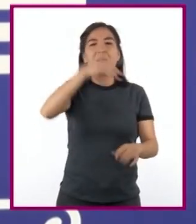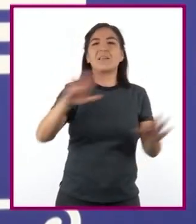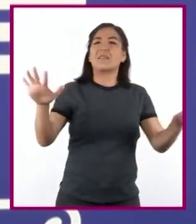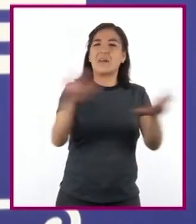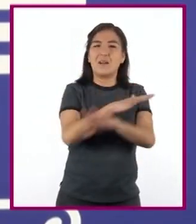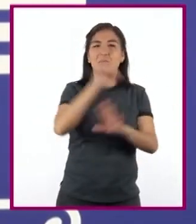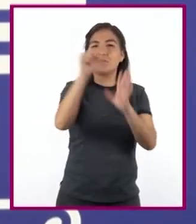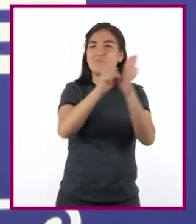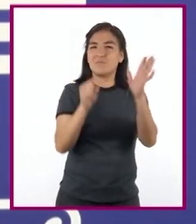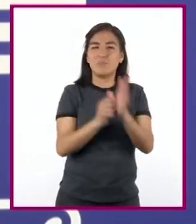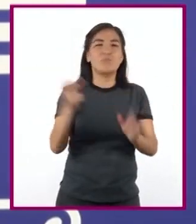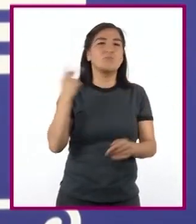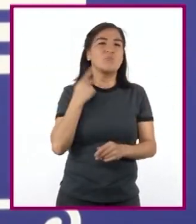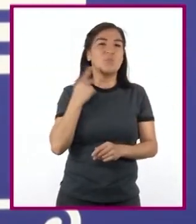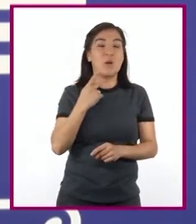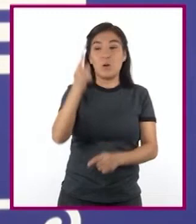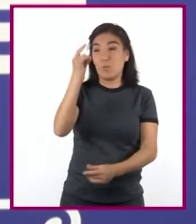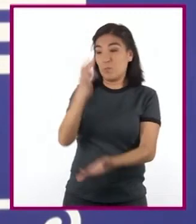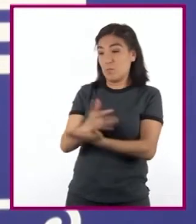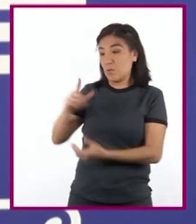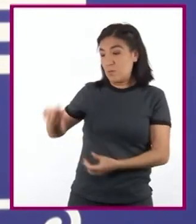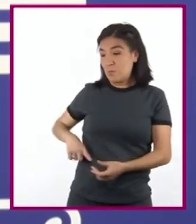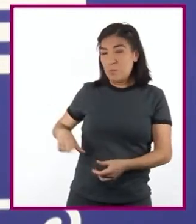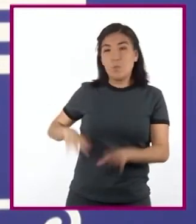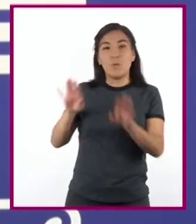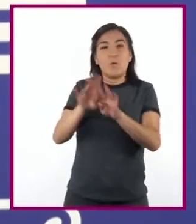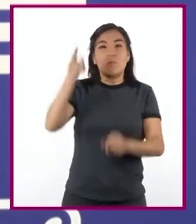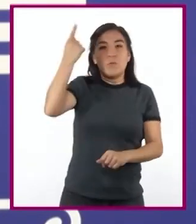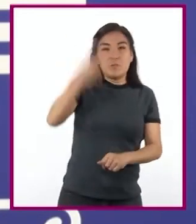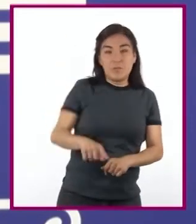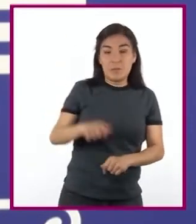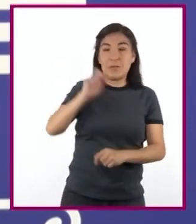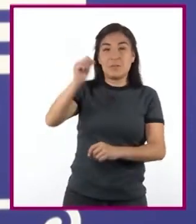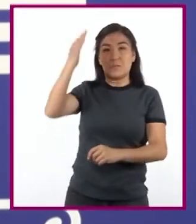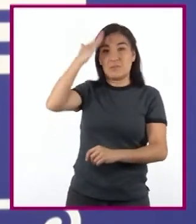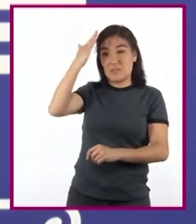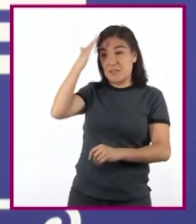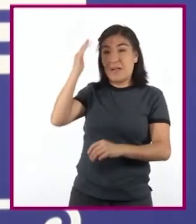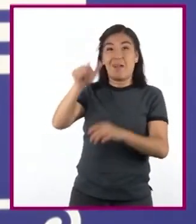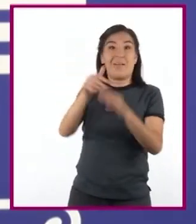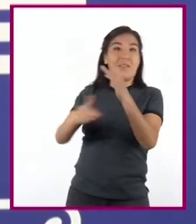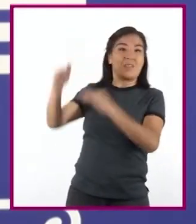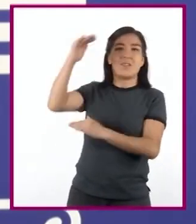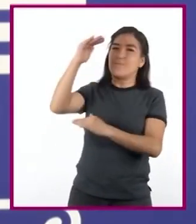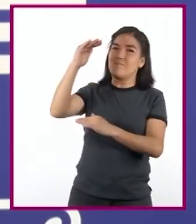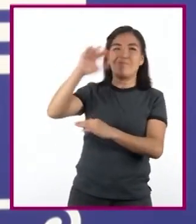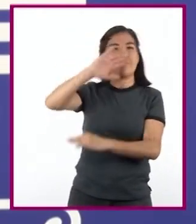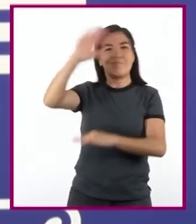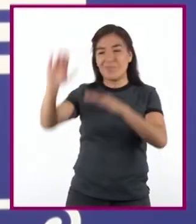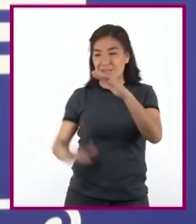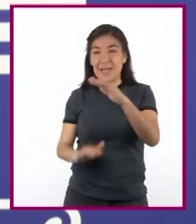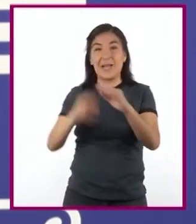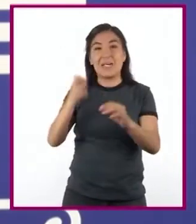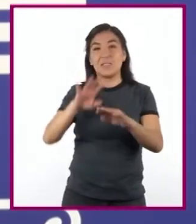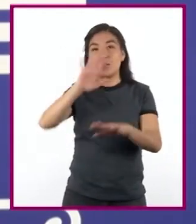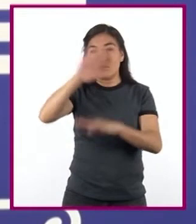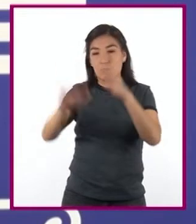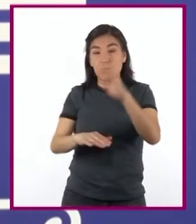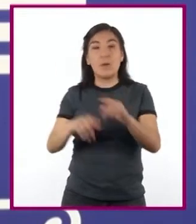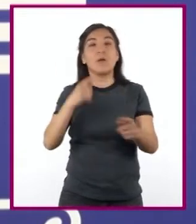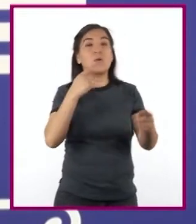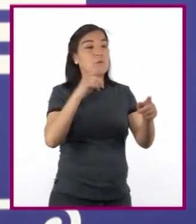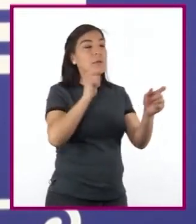político en el que un gobernante obtiene autoridad desde abajo, al ser elegido por el voto de los